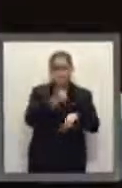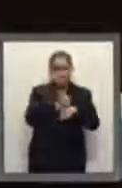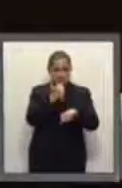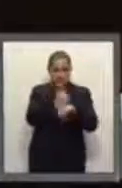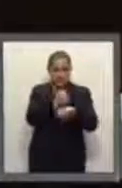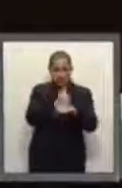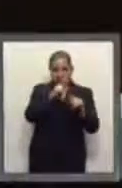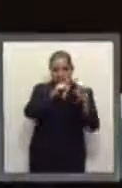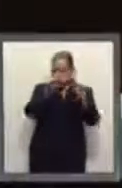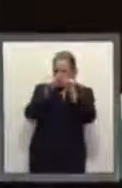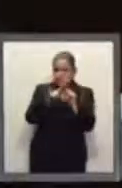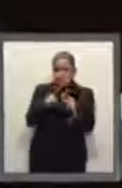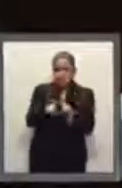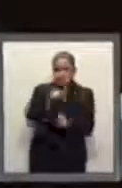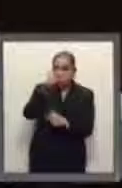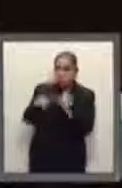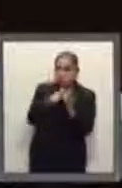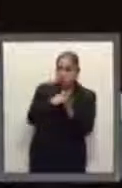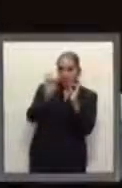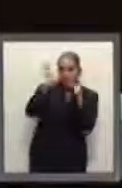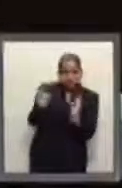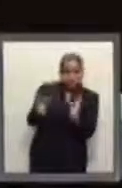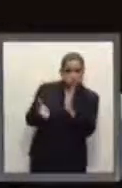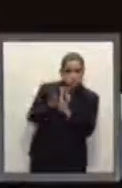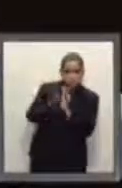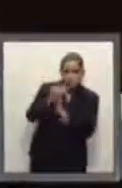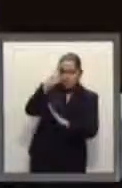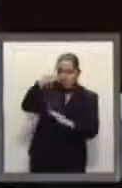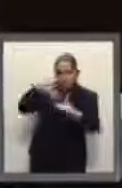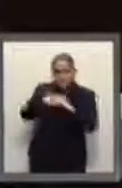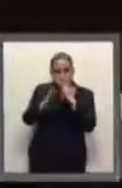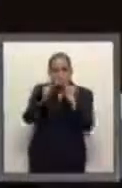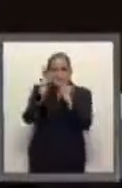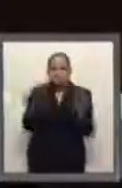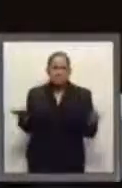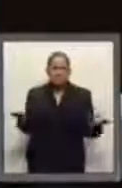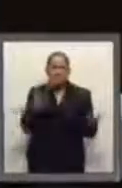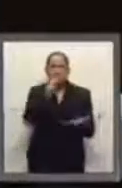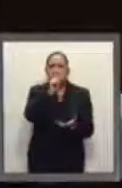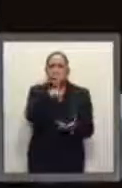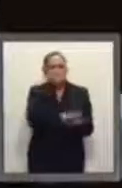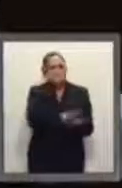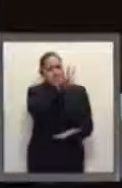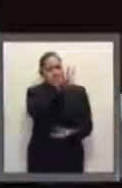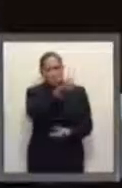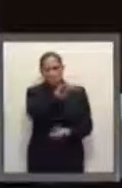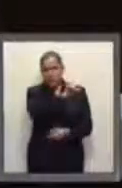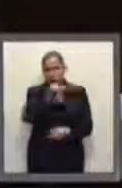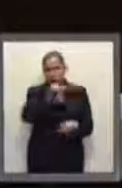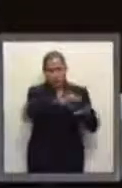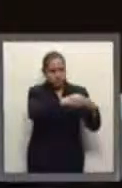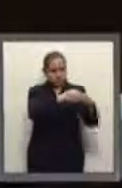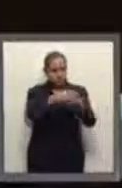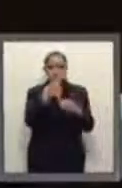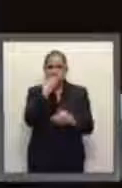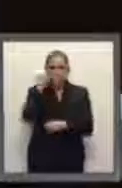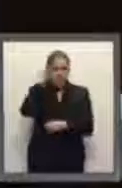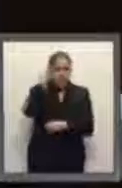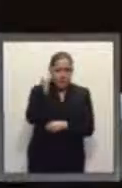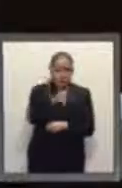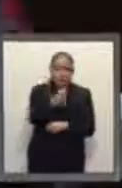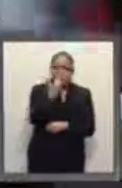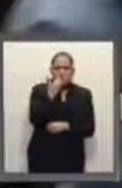los espacios que requieren. Y peor aún, entre el 95 y 99% de las escuelas indígenas no cuentan con los